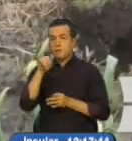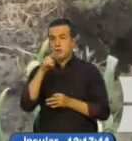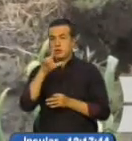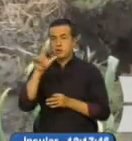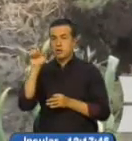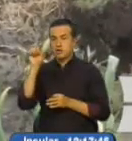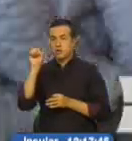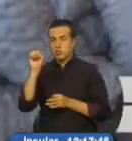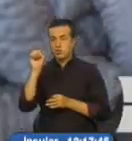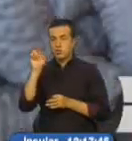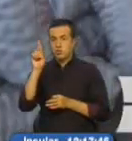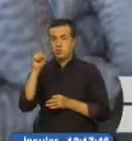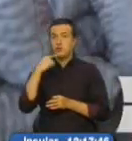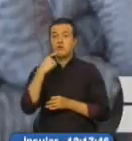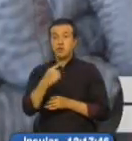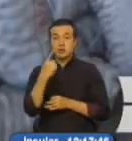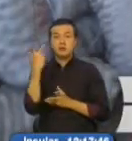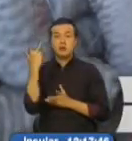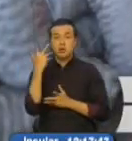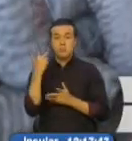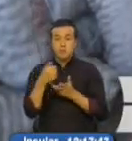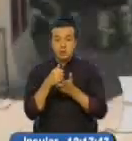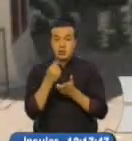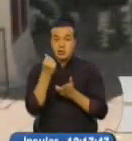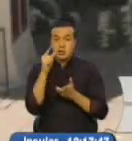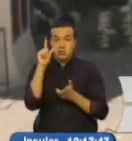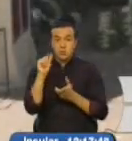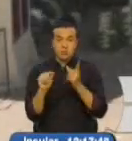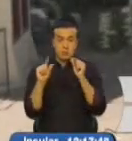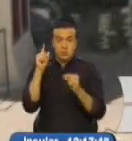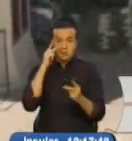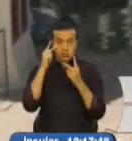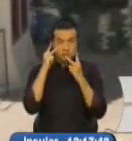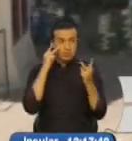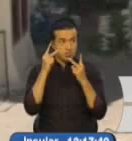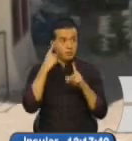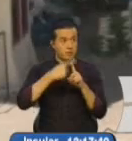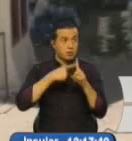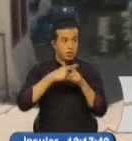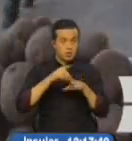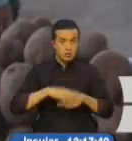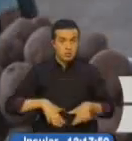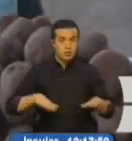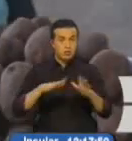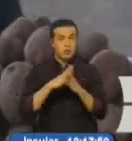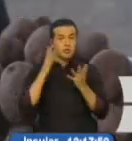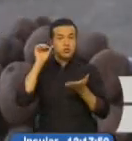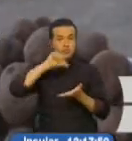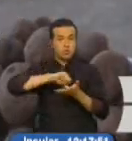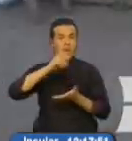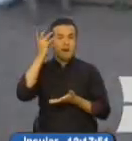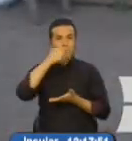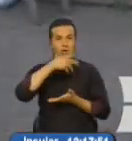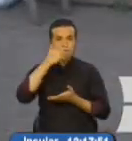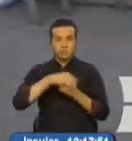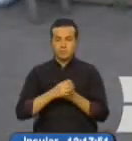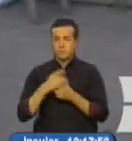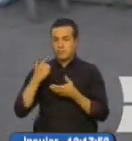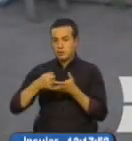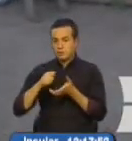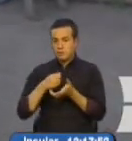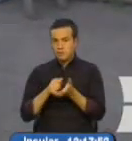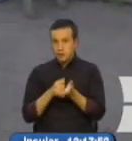traduce inmediatamente en la disminución de su precio. Lo verificamos en el mercado mayorista de la ciudad de Ambato. La papa que ha